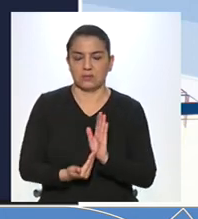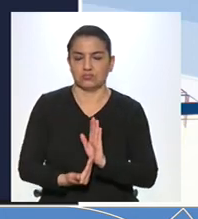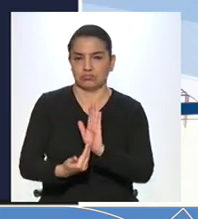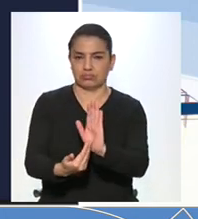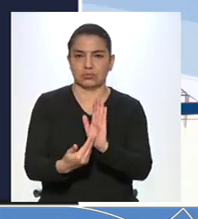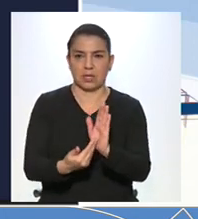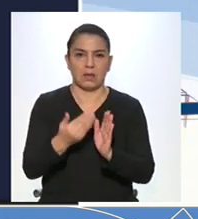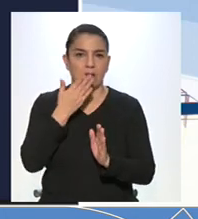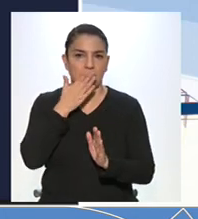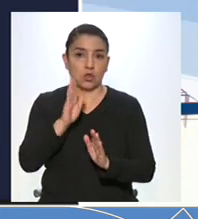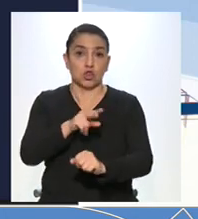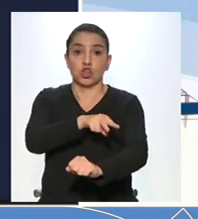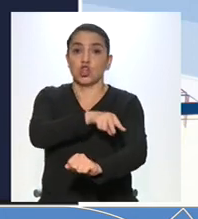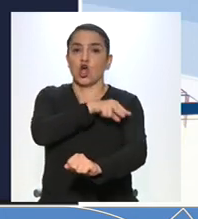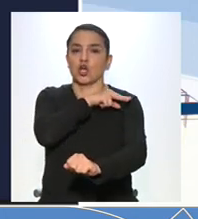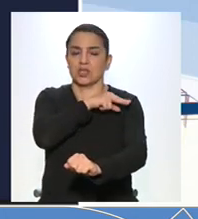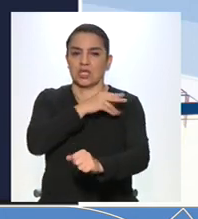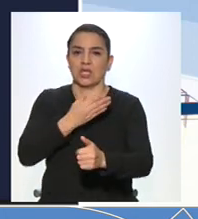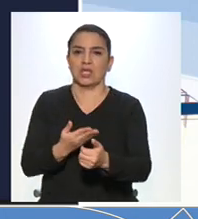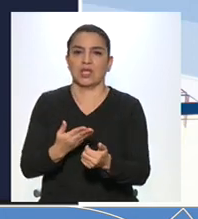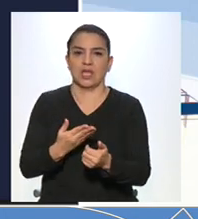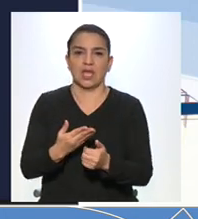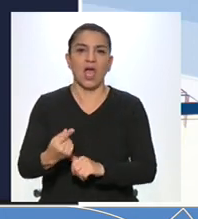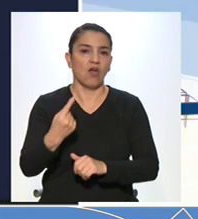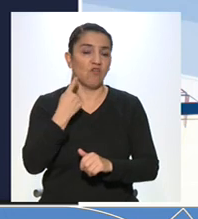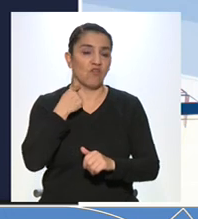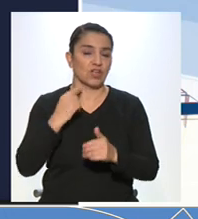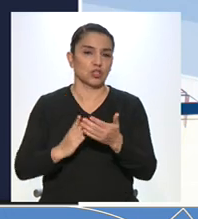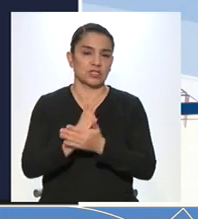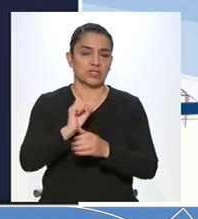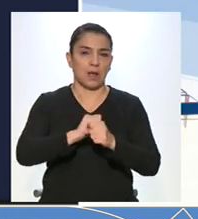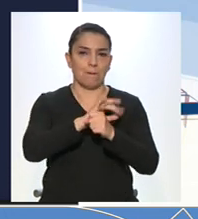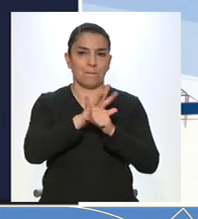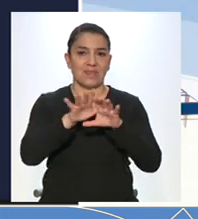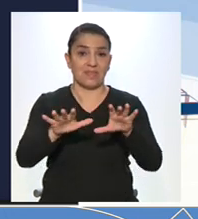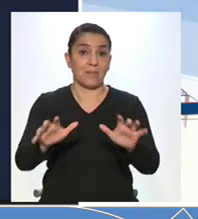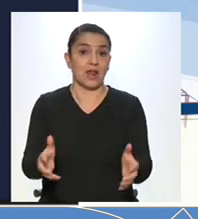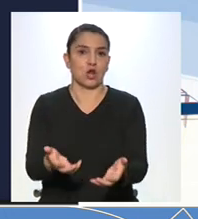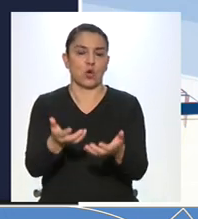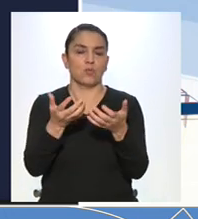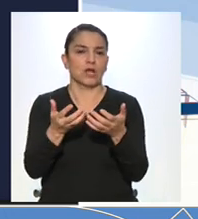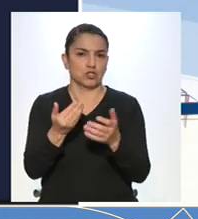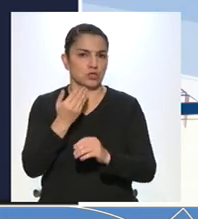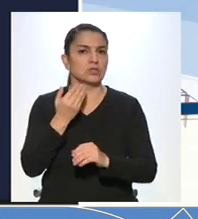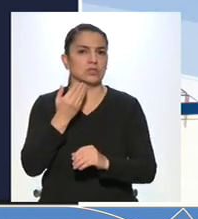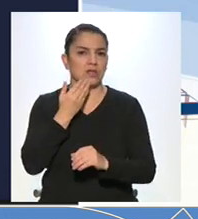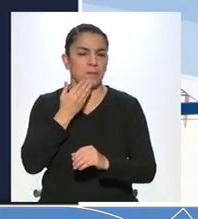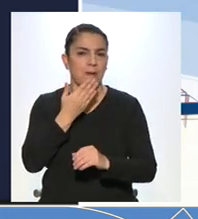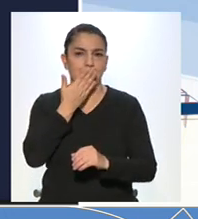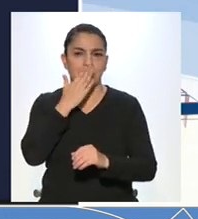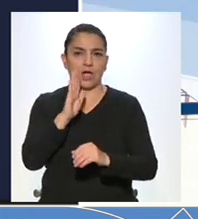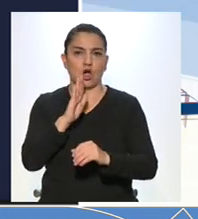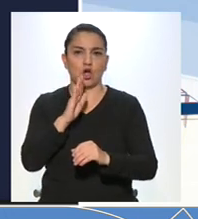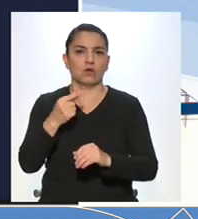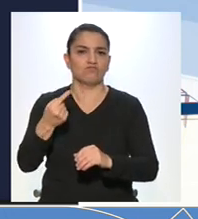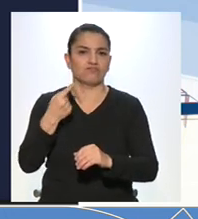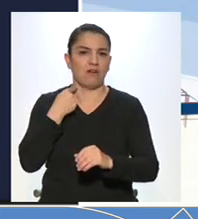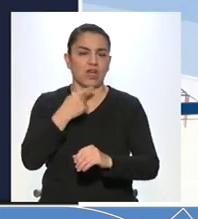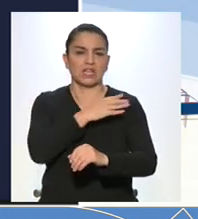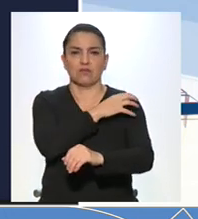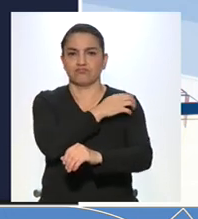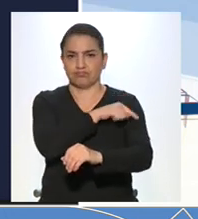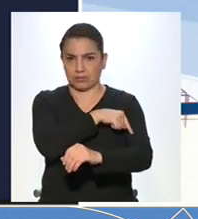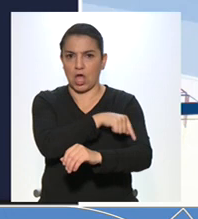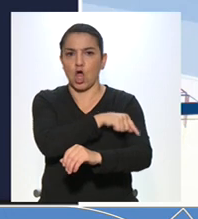la macrozona norte, ante el impacto inicial de la pandemia y también en la recuperación, en buena medida asociado al peso de la minería, que